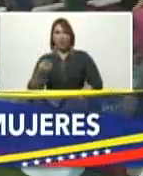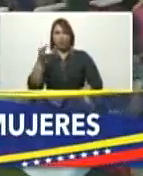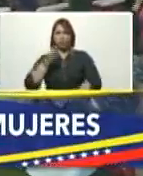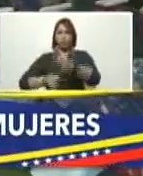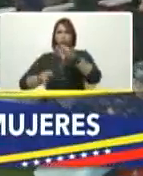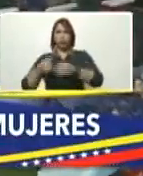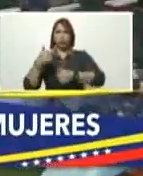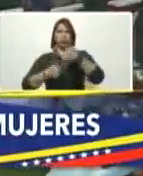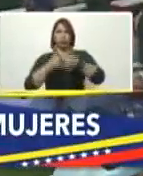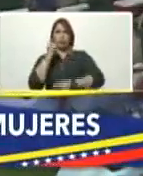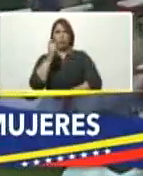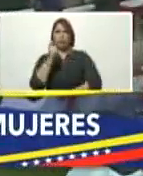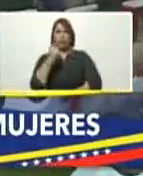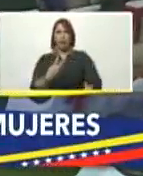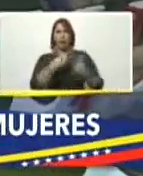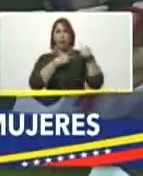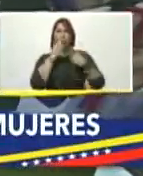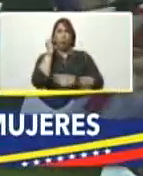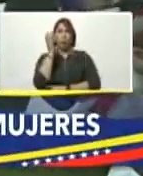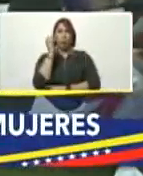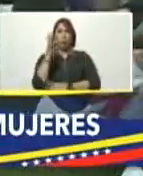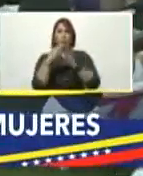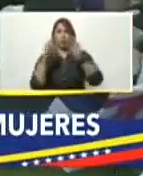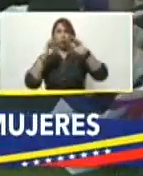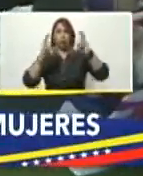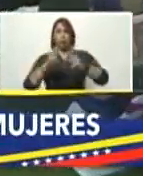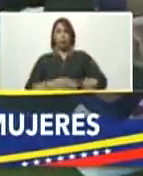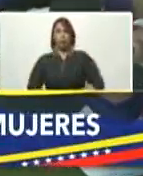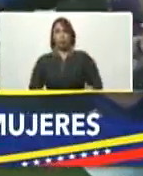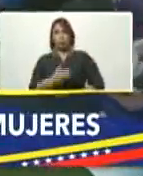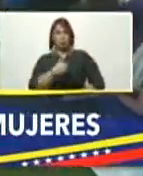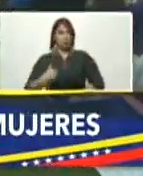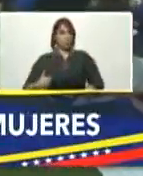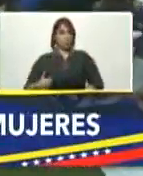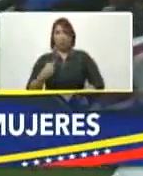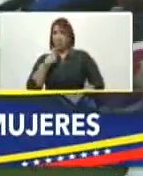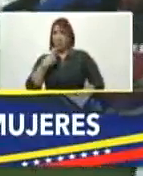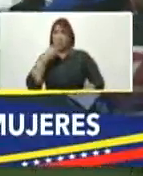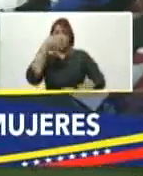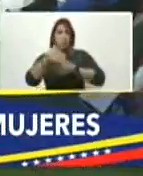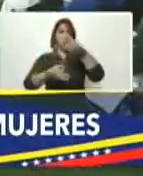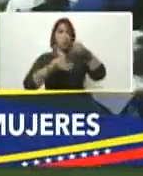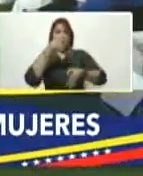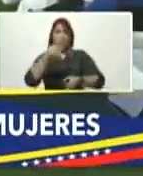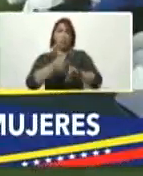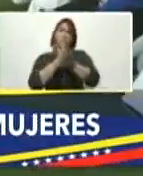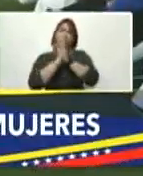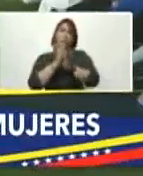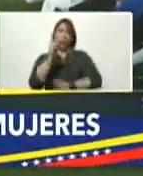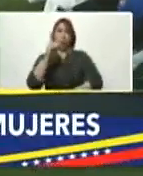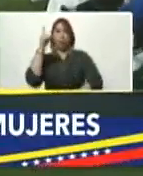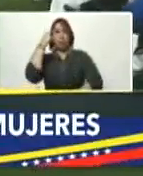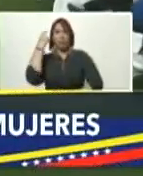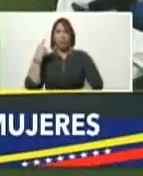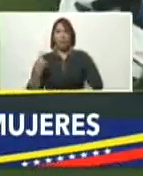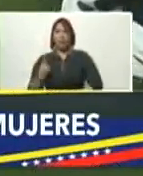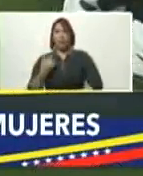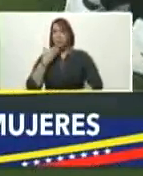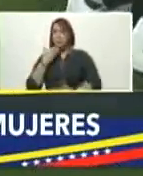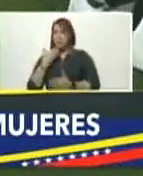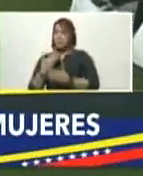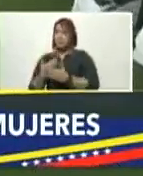del Congreso y todos los temas que quieras poner sobre la mesa, Diva. Querida camarada, adelante. Gracias,